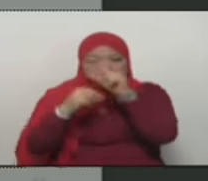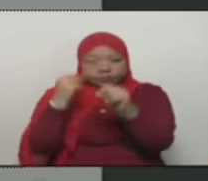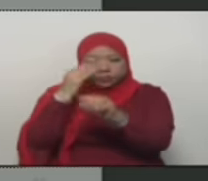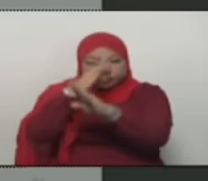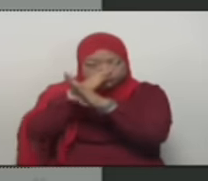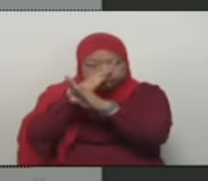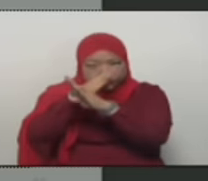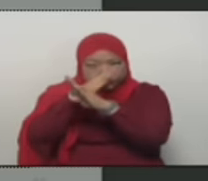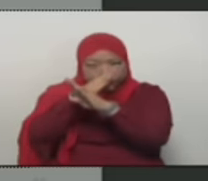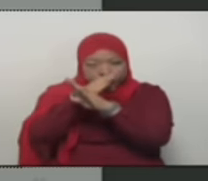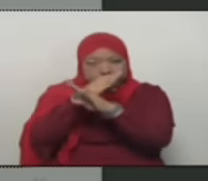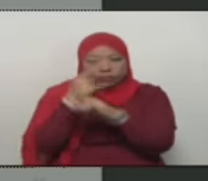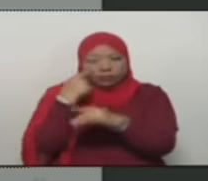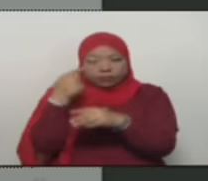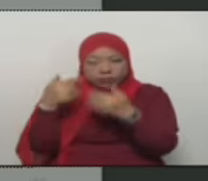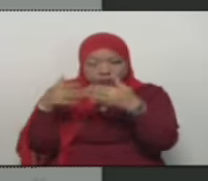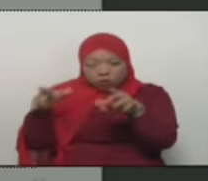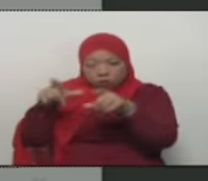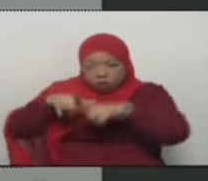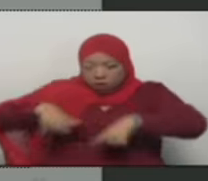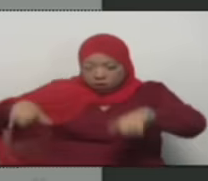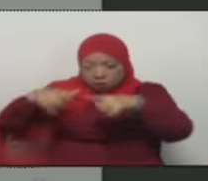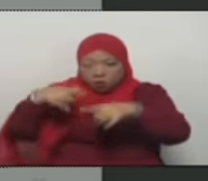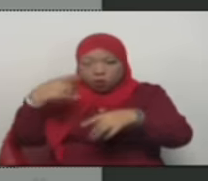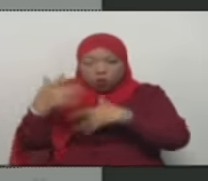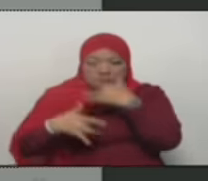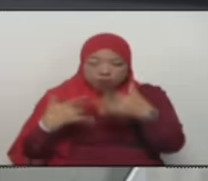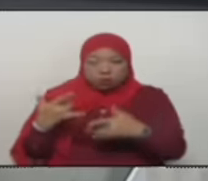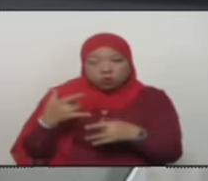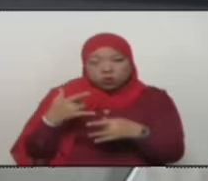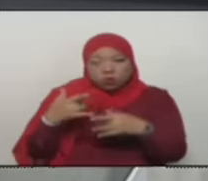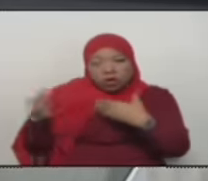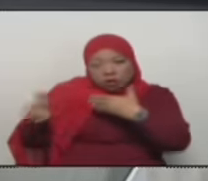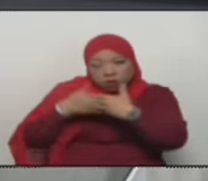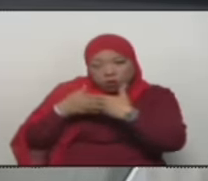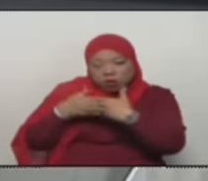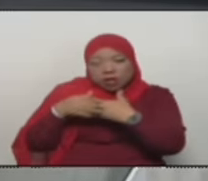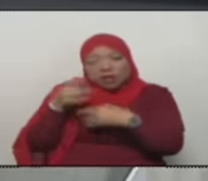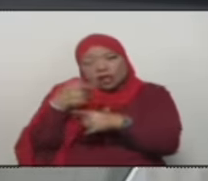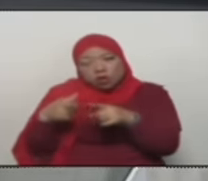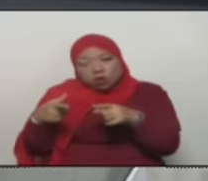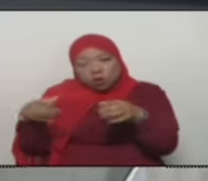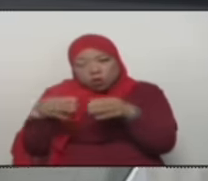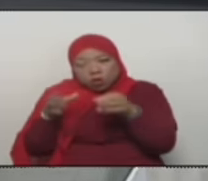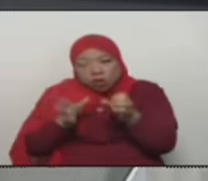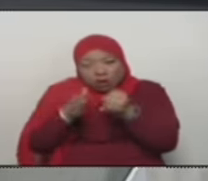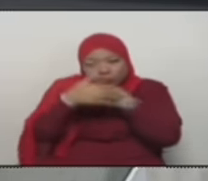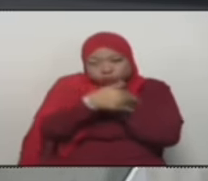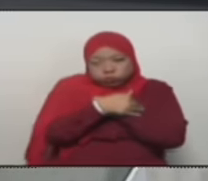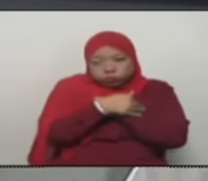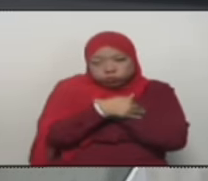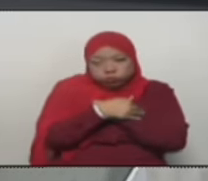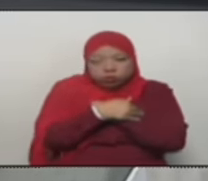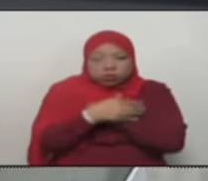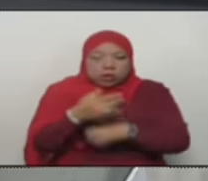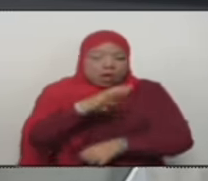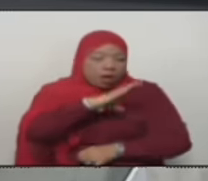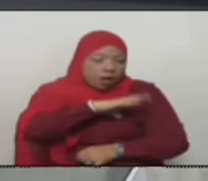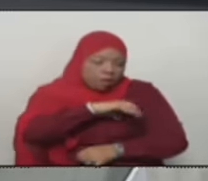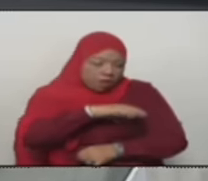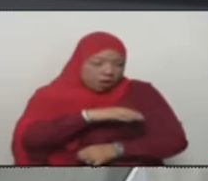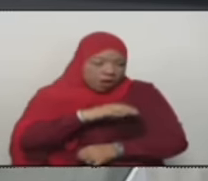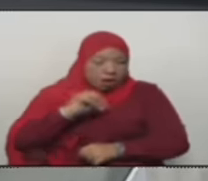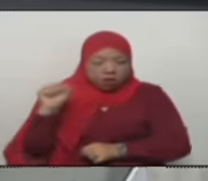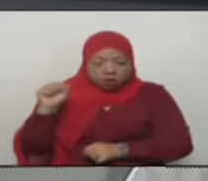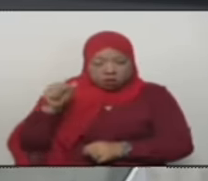las operaciones abiertas, las que ya conté, pero hay otra área que son las operaciones encubiertas, donde la agencia de inteligencia y grupos militares de